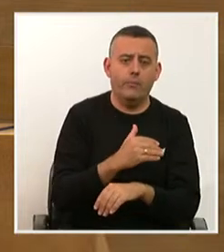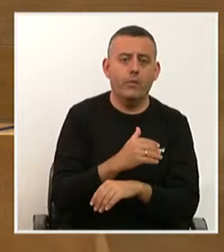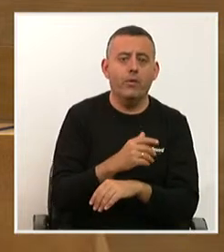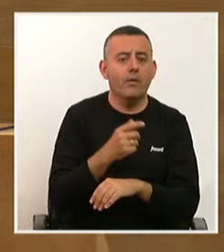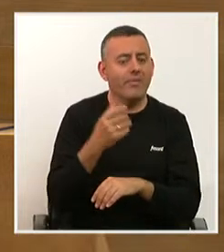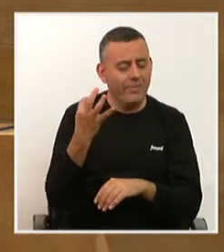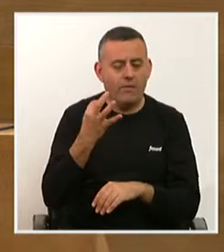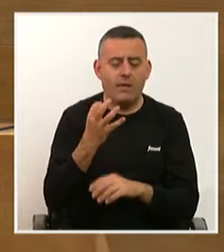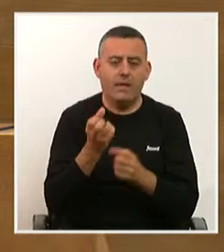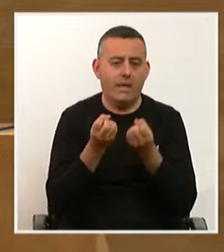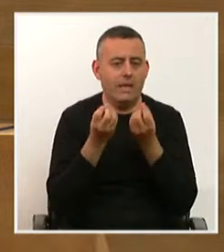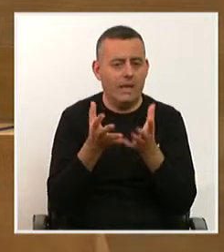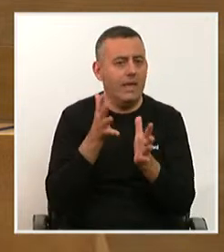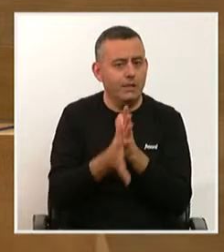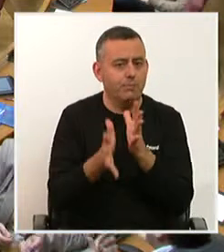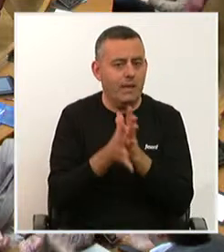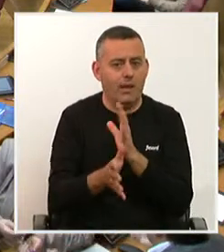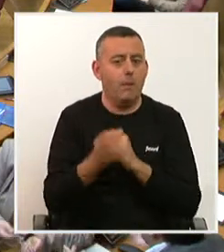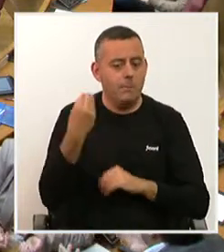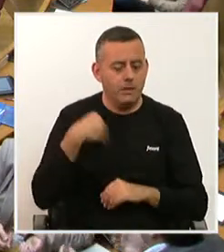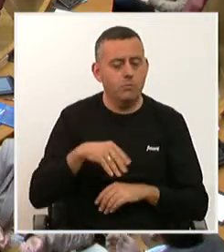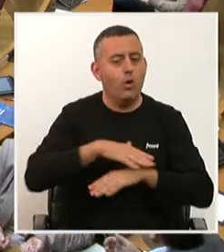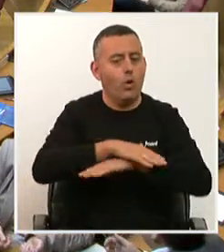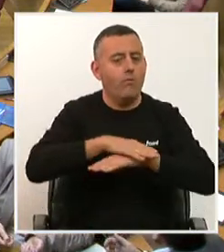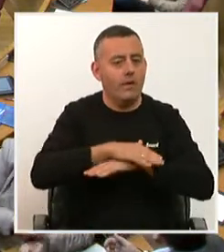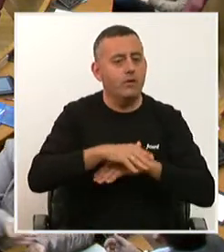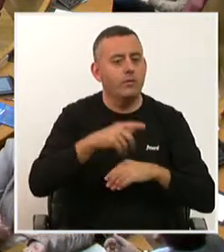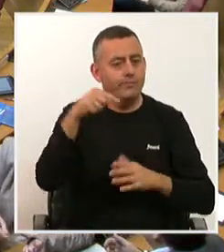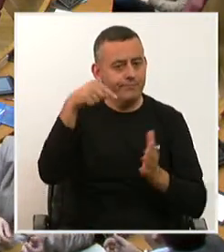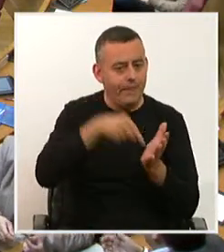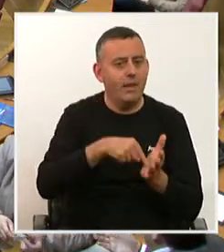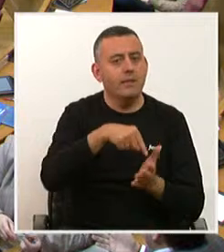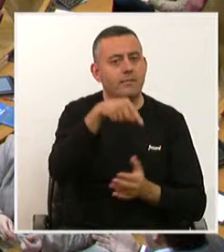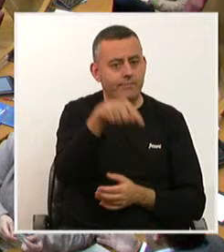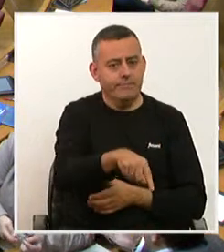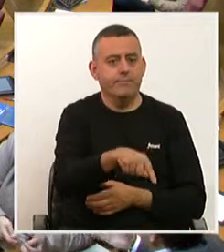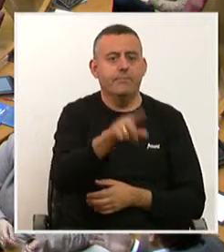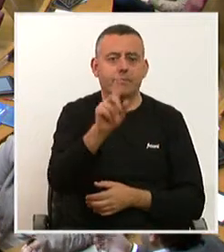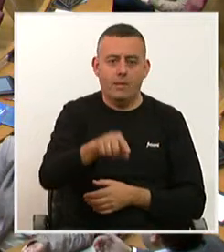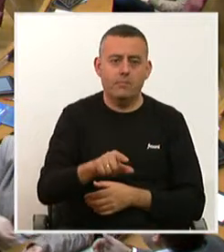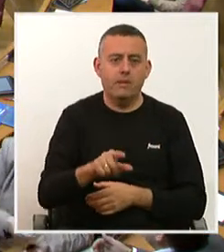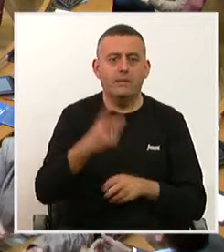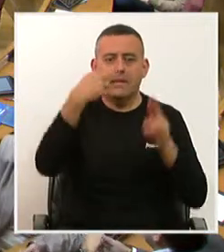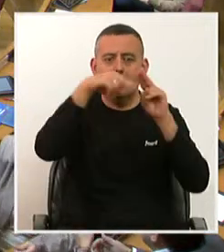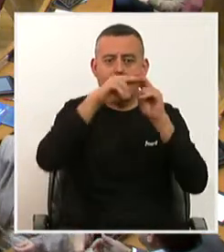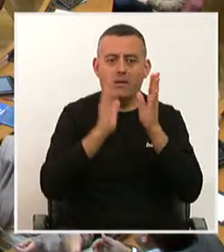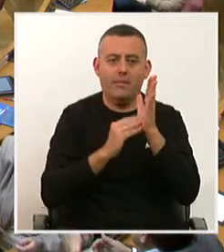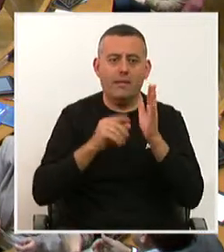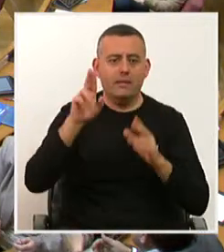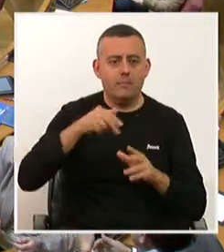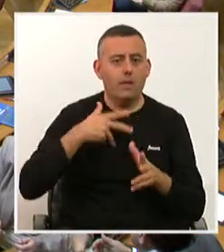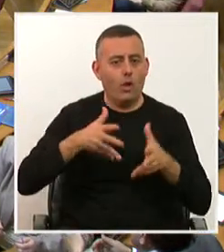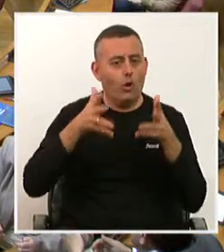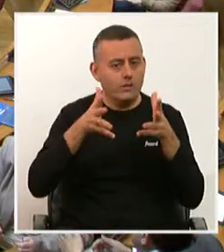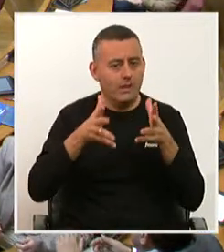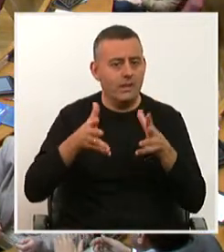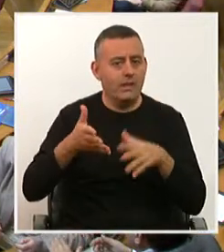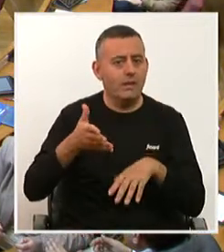esar elber y tambar la general y el cons que